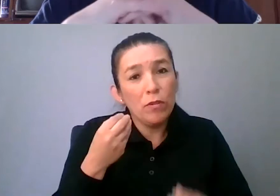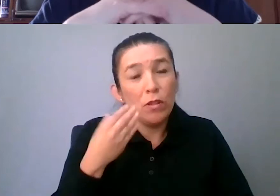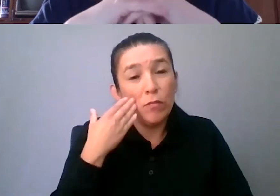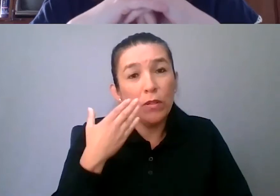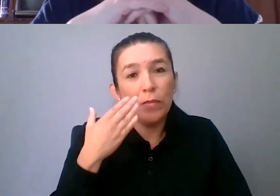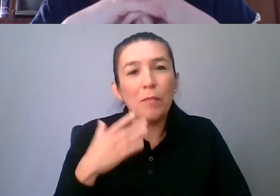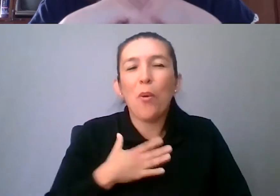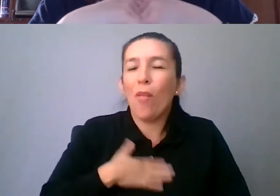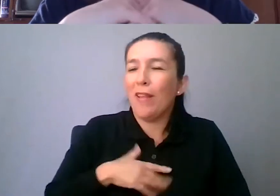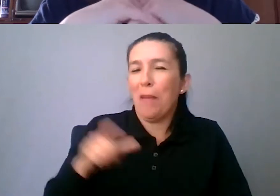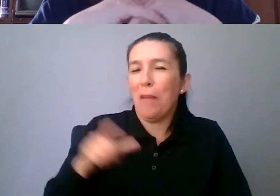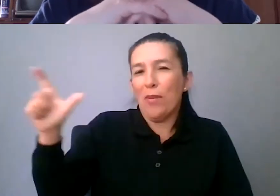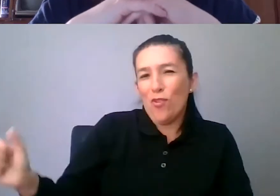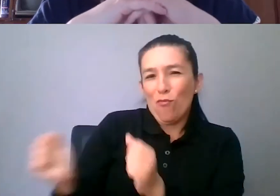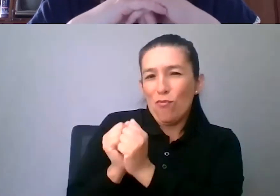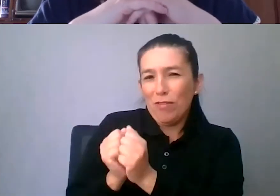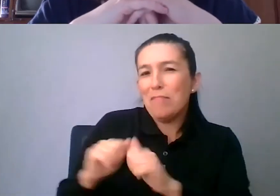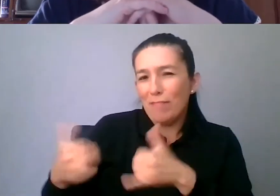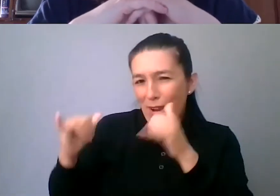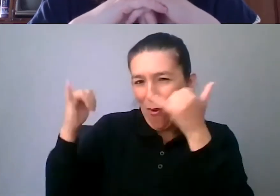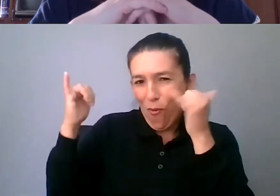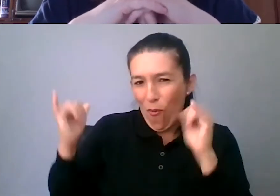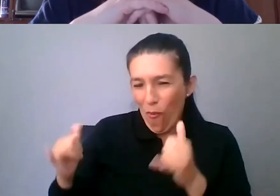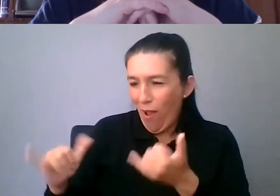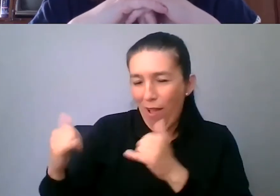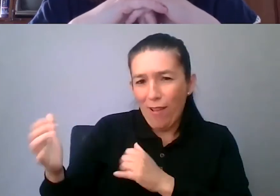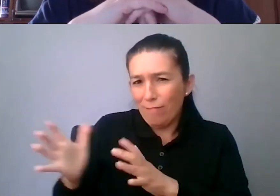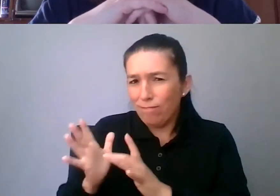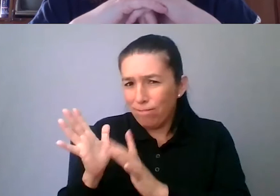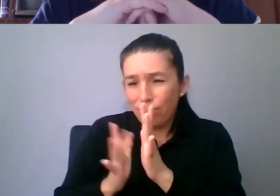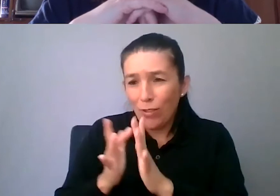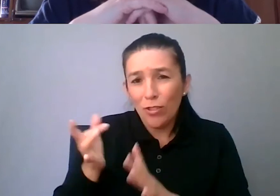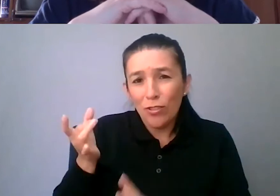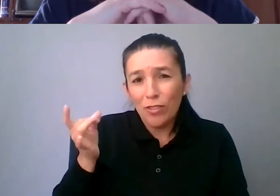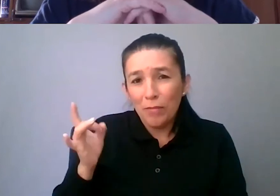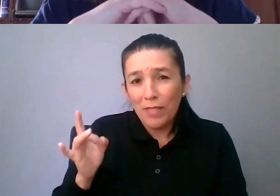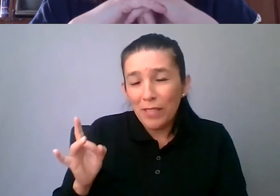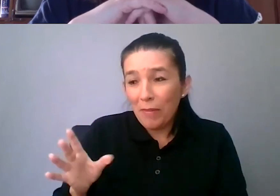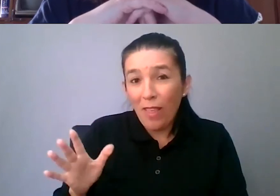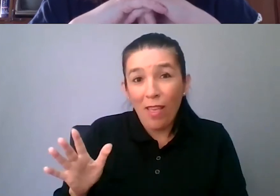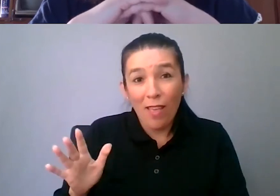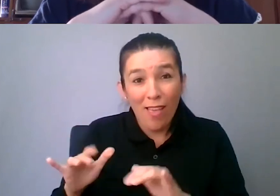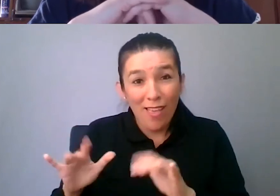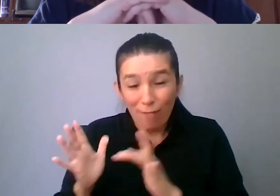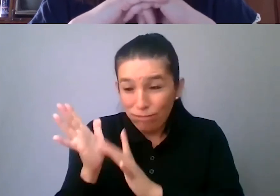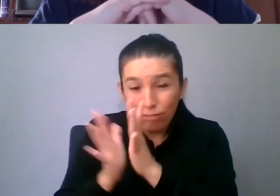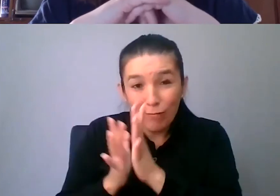partner para jugar, no para ser figura de hilo solamente individual, sino que